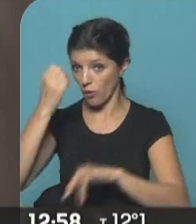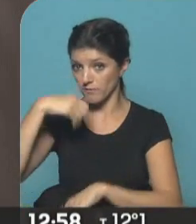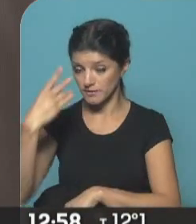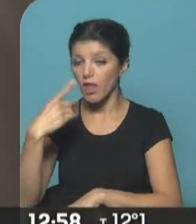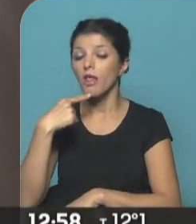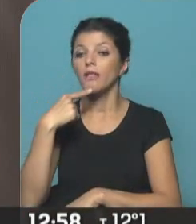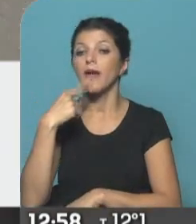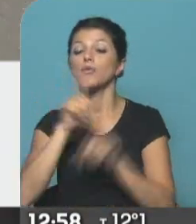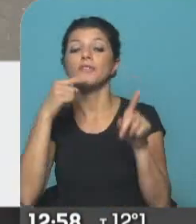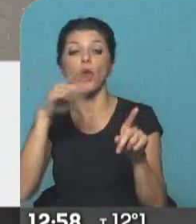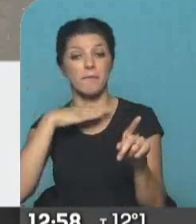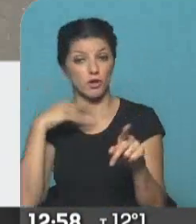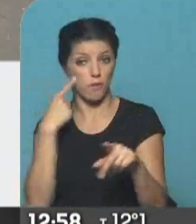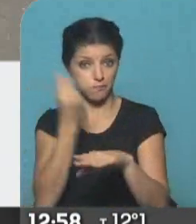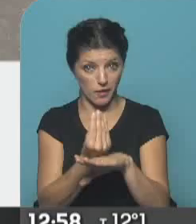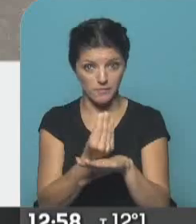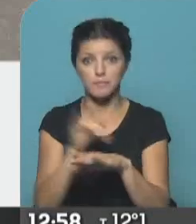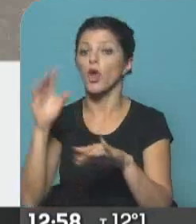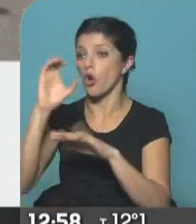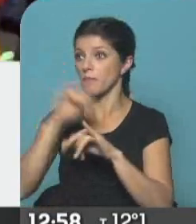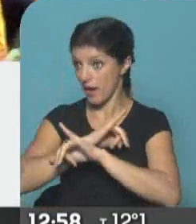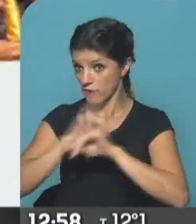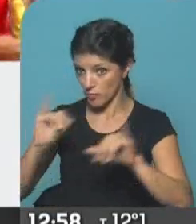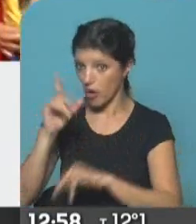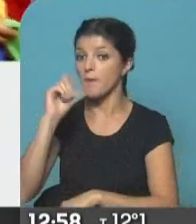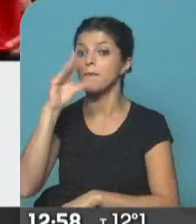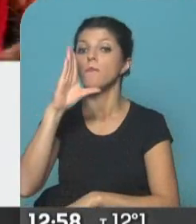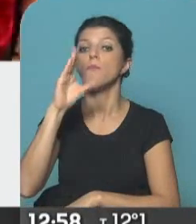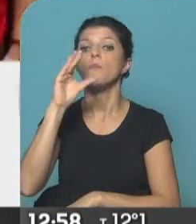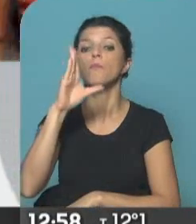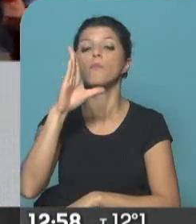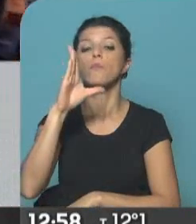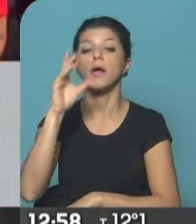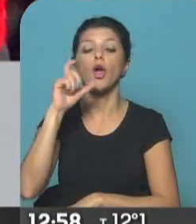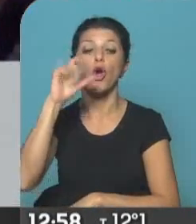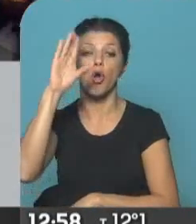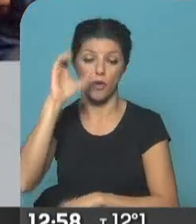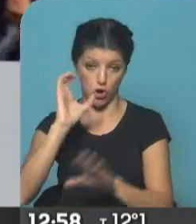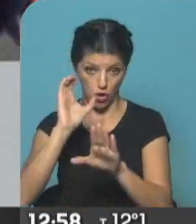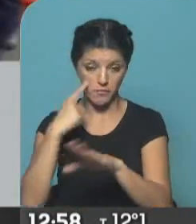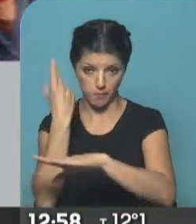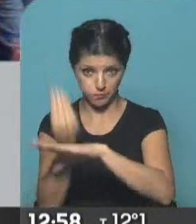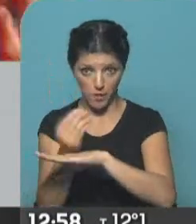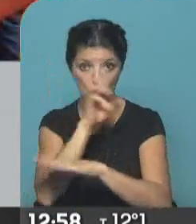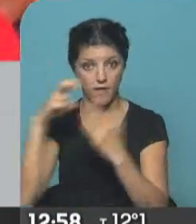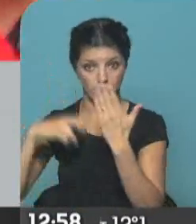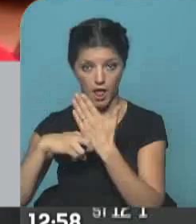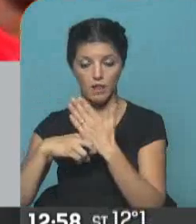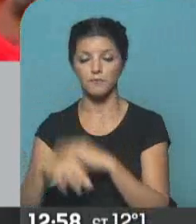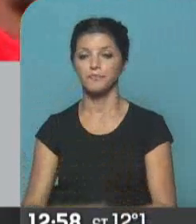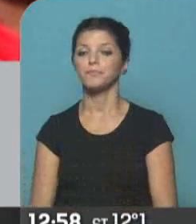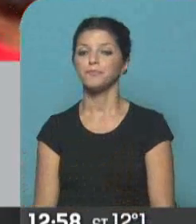que la fiscal está ahí en Bogotá, en Colombia. Hay una situación muy